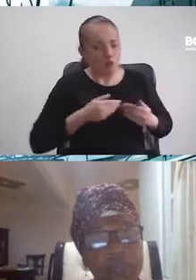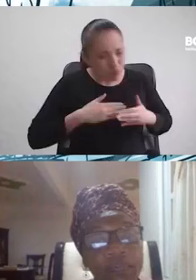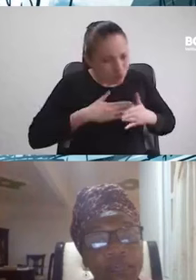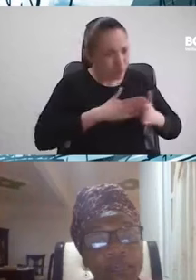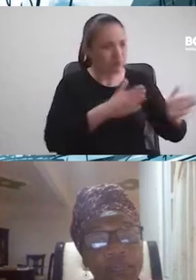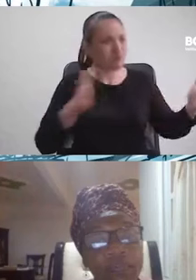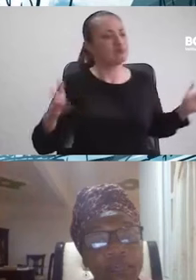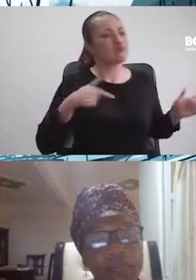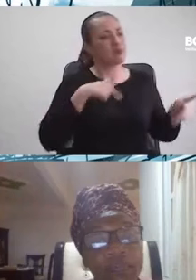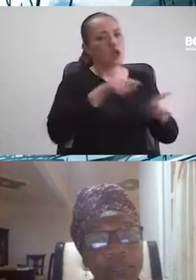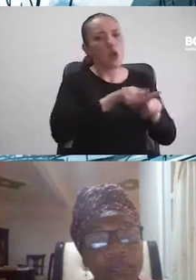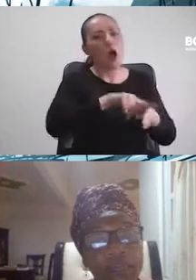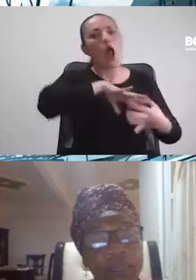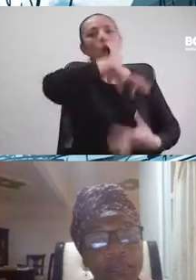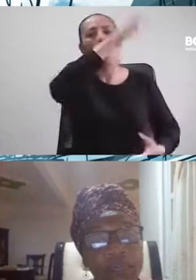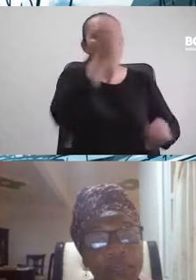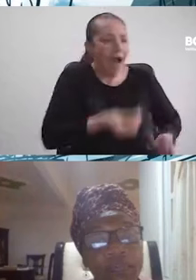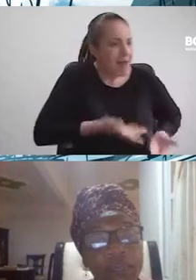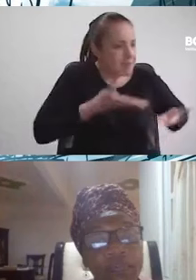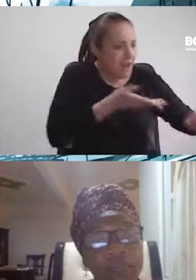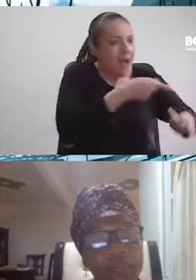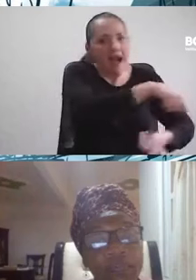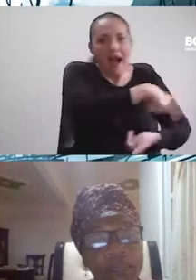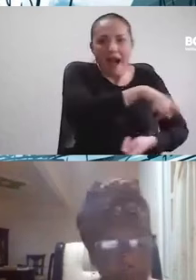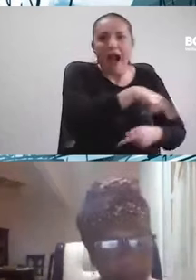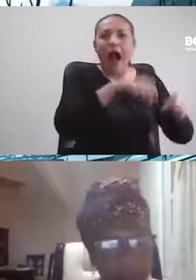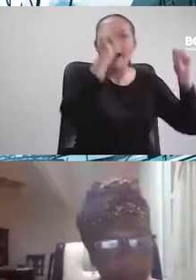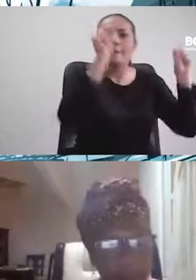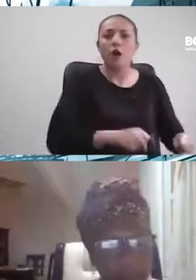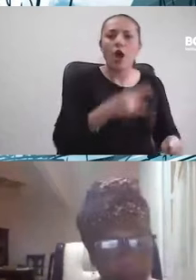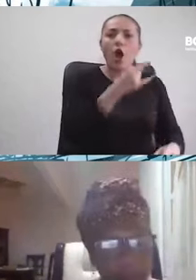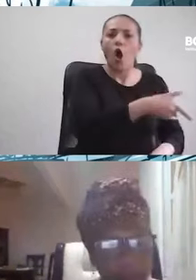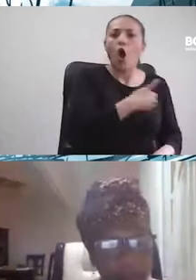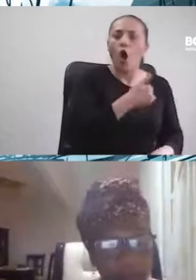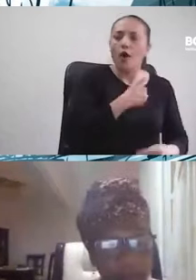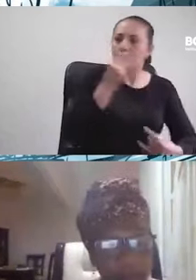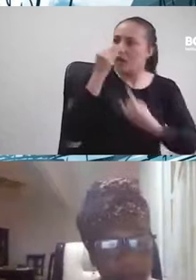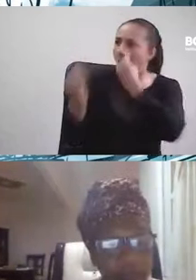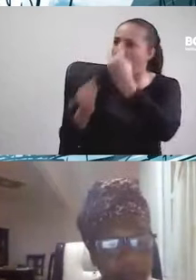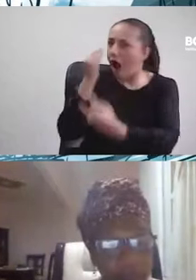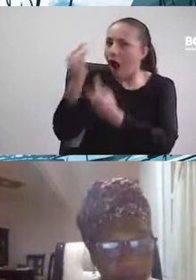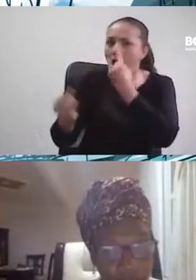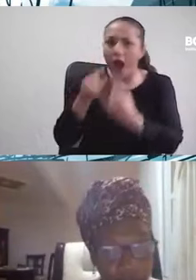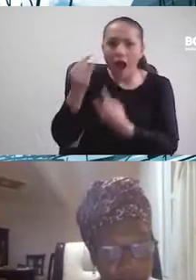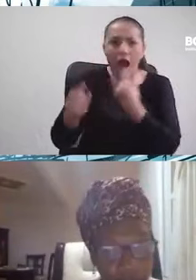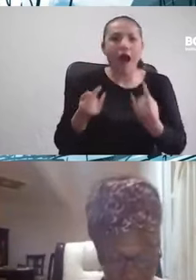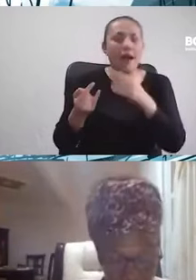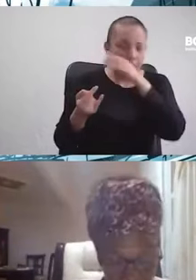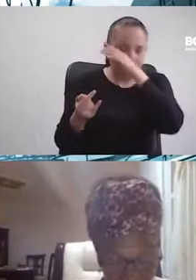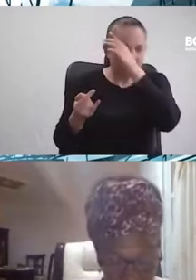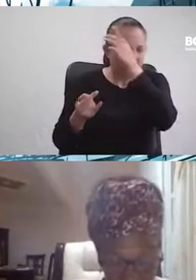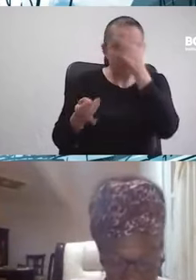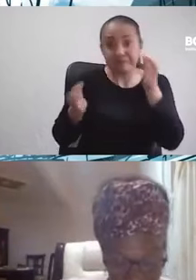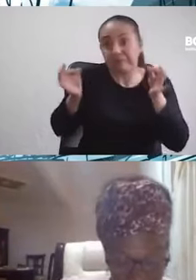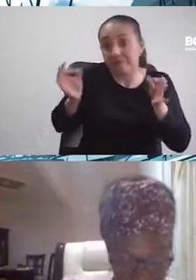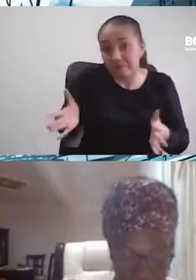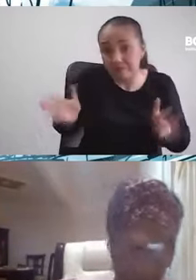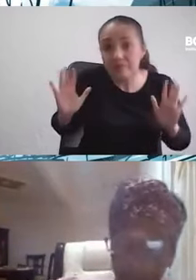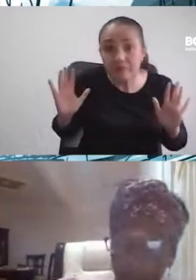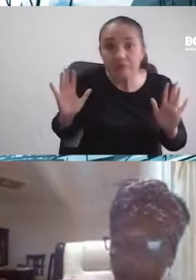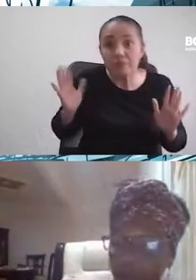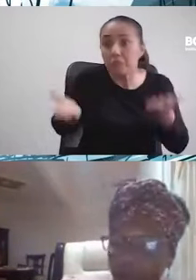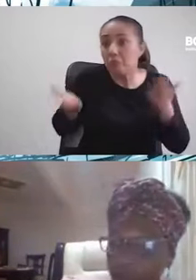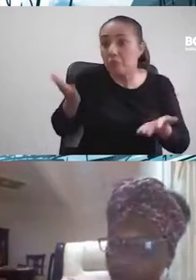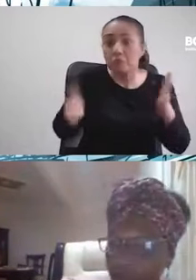va a posibilitar que estos jóvenes se enamoren de algo que seguramente les va a dar la posibilidad